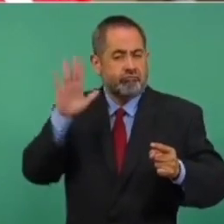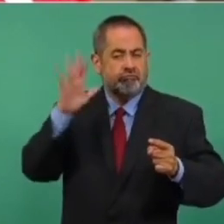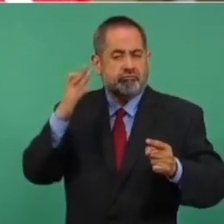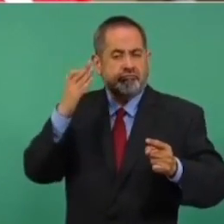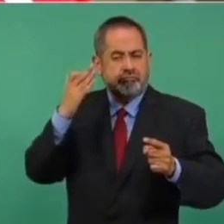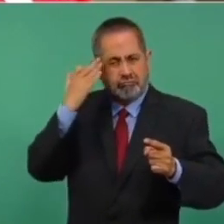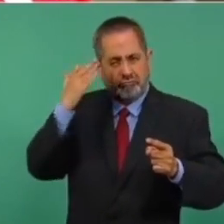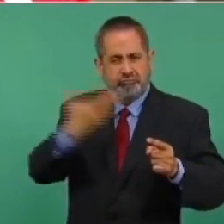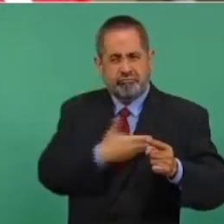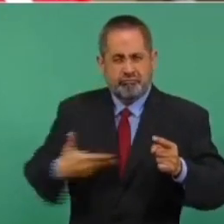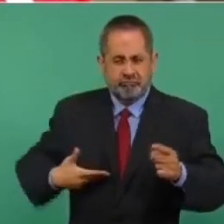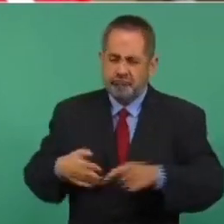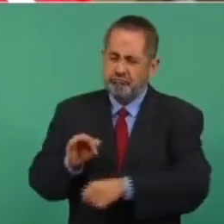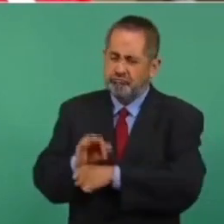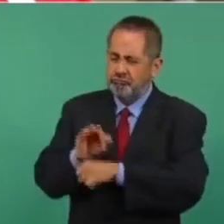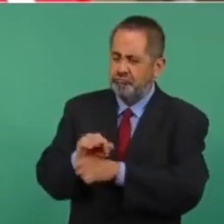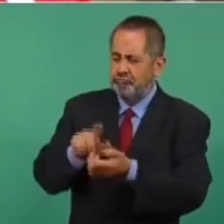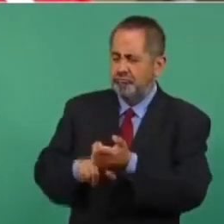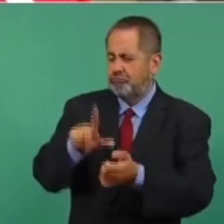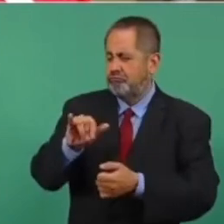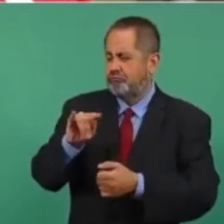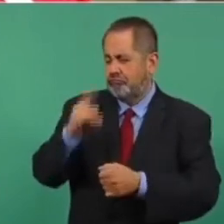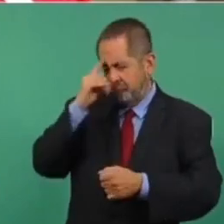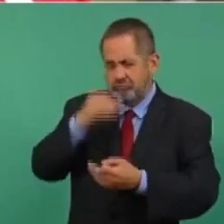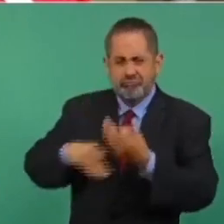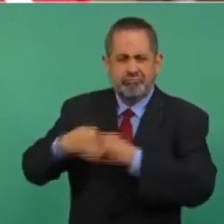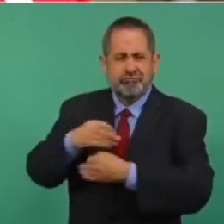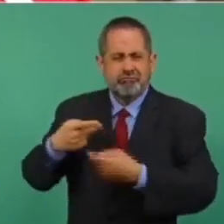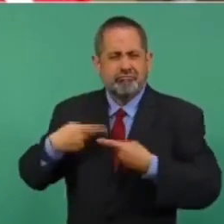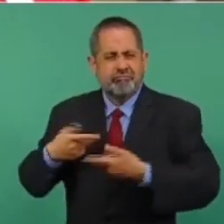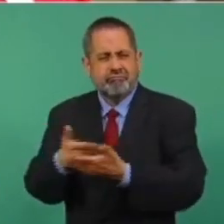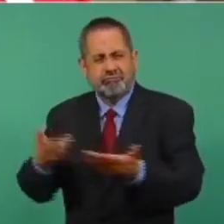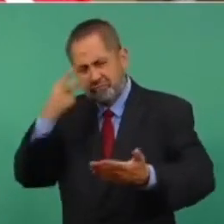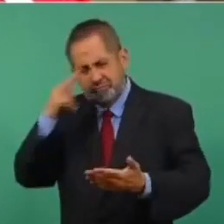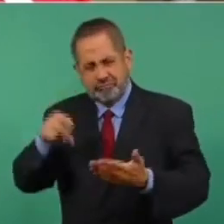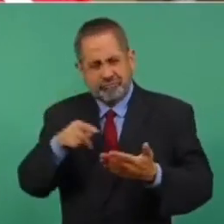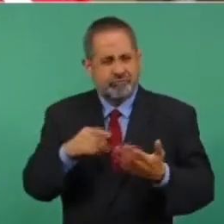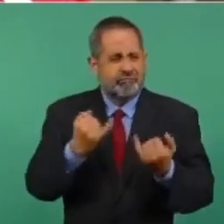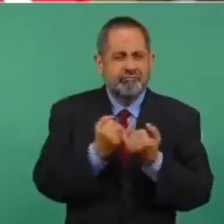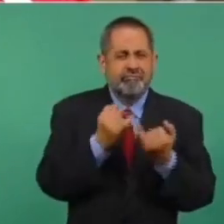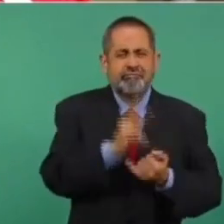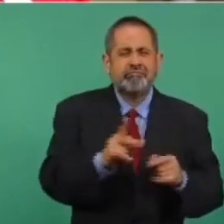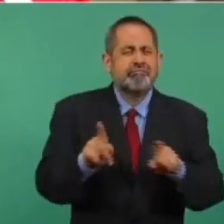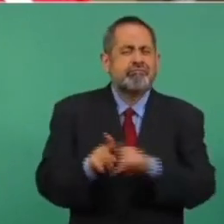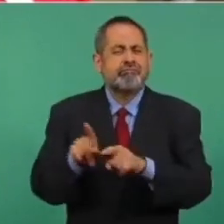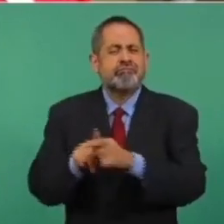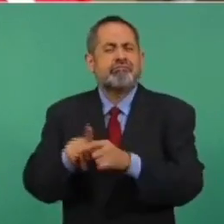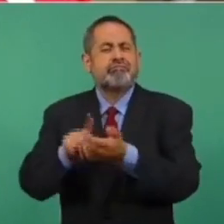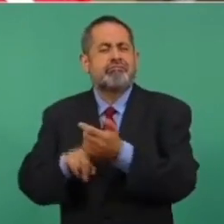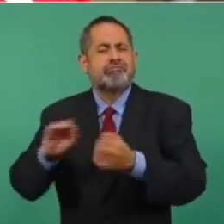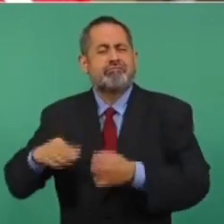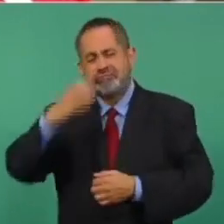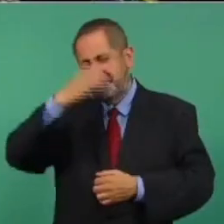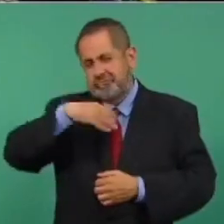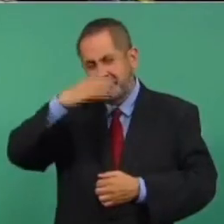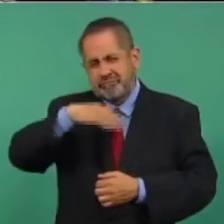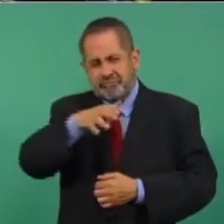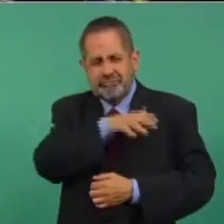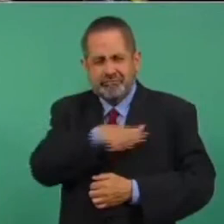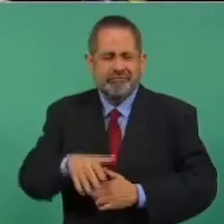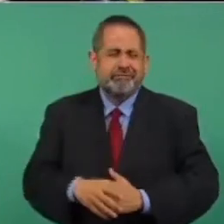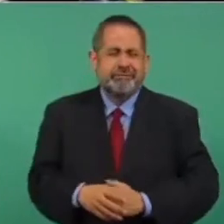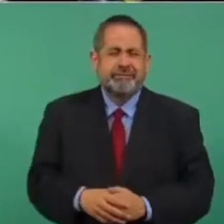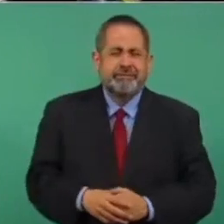el presidente que defendió el litio para todos los mexicanos, en paralelo a lo que le comentaba del presidente Lázaro Cárdenas?